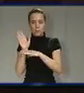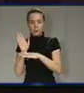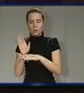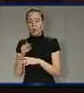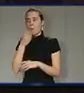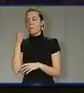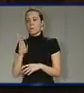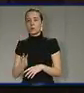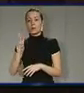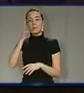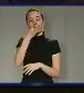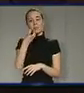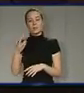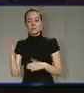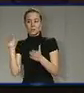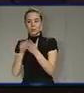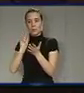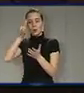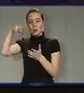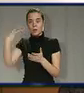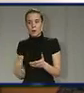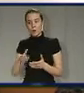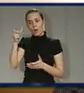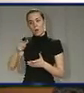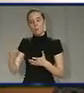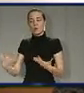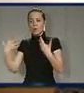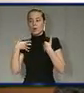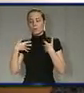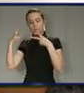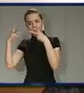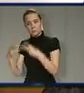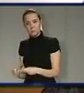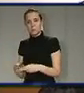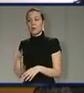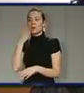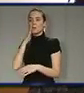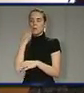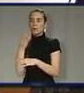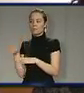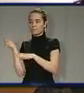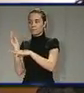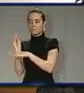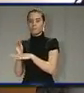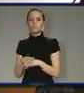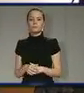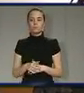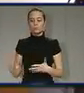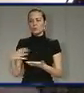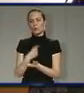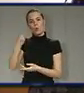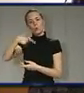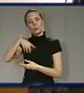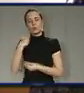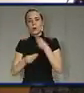300.000 euros... ...recortando en altos cargos e invirtiéndolo en becas. Todo lo que podamos hacer nosotros por corregir esa